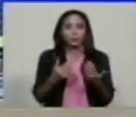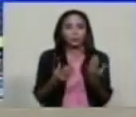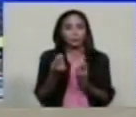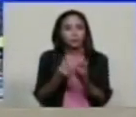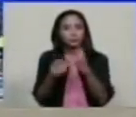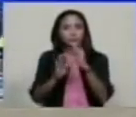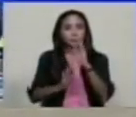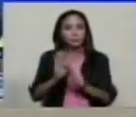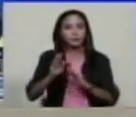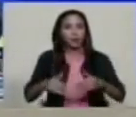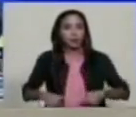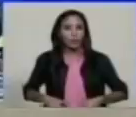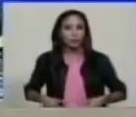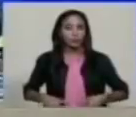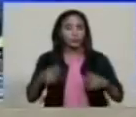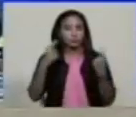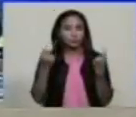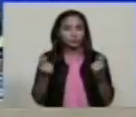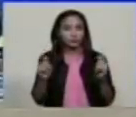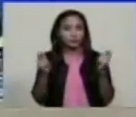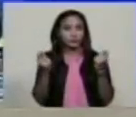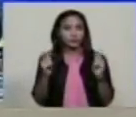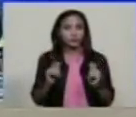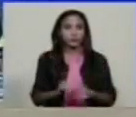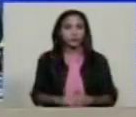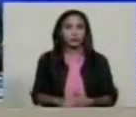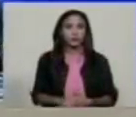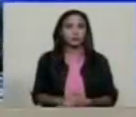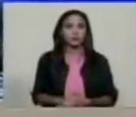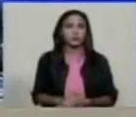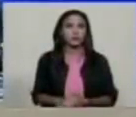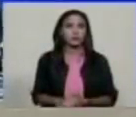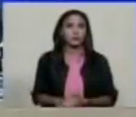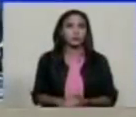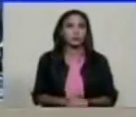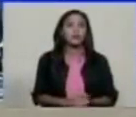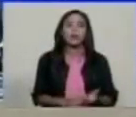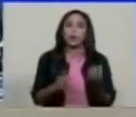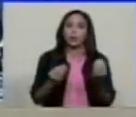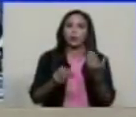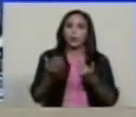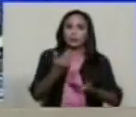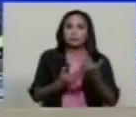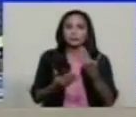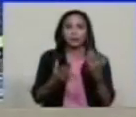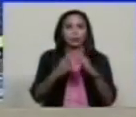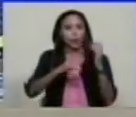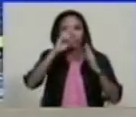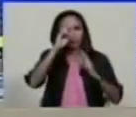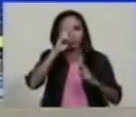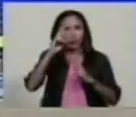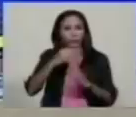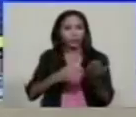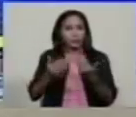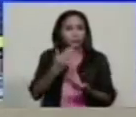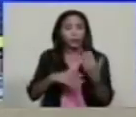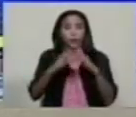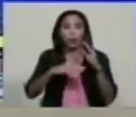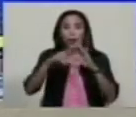económico. Y los esfuerzos en el campo de la economía deben respetar todas las